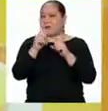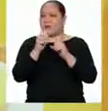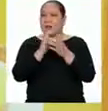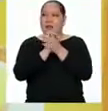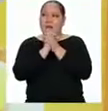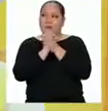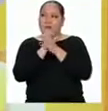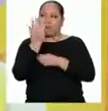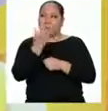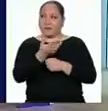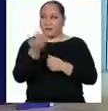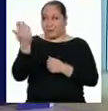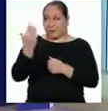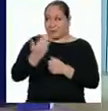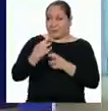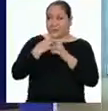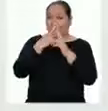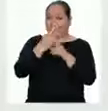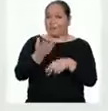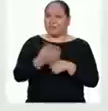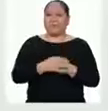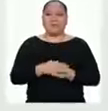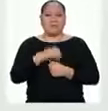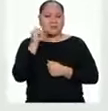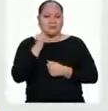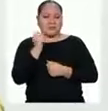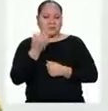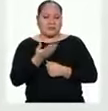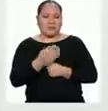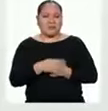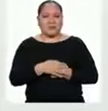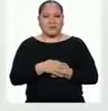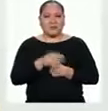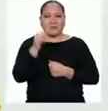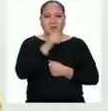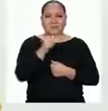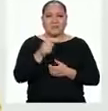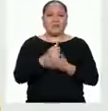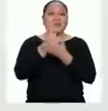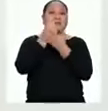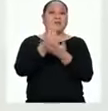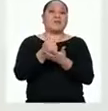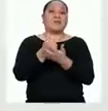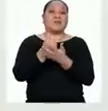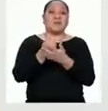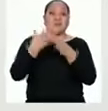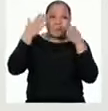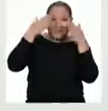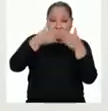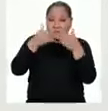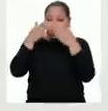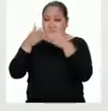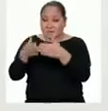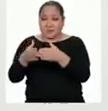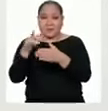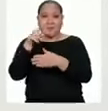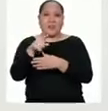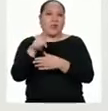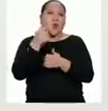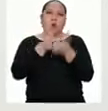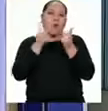amigas y amigos. ¿Nos acompaña a responderlas? Por supuesto, esto nos permite hacer precisiones sobre lo que no